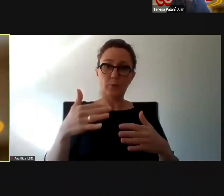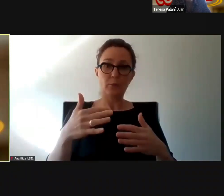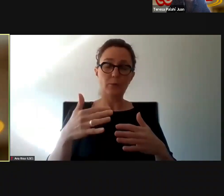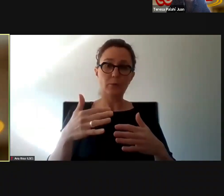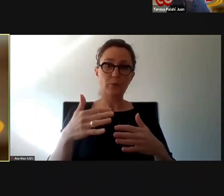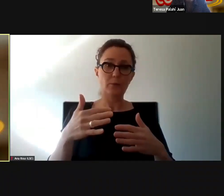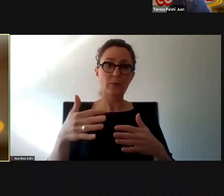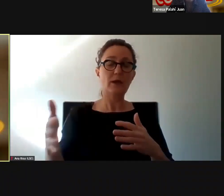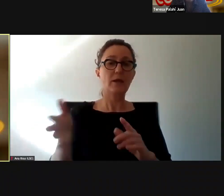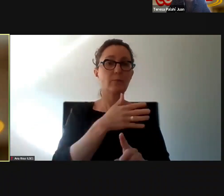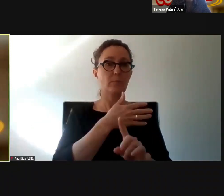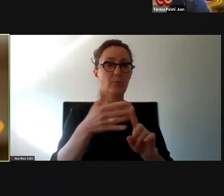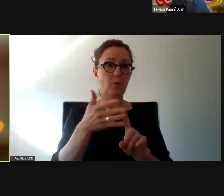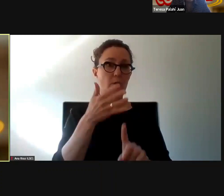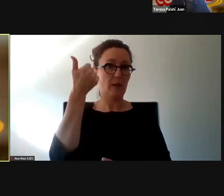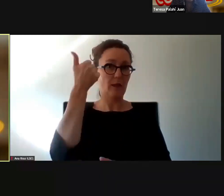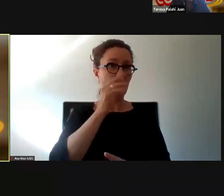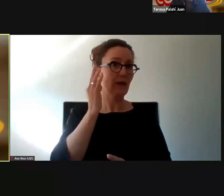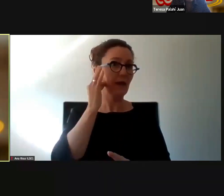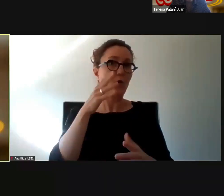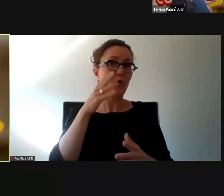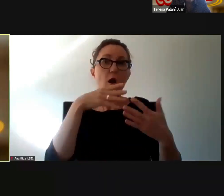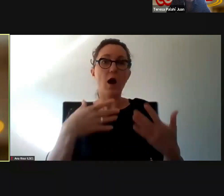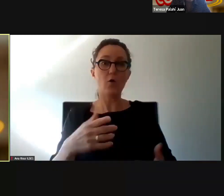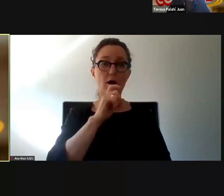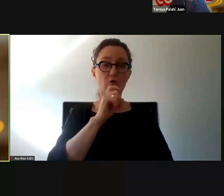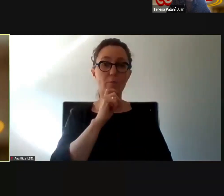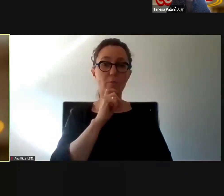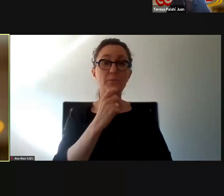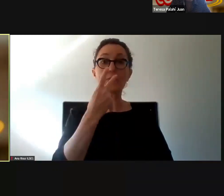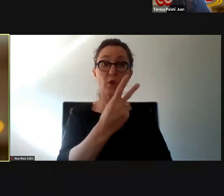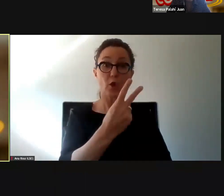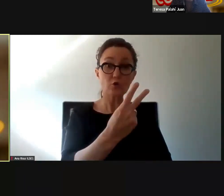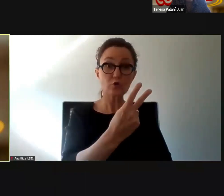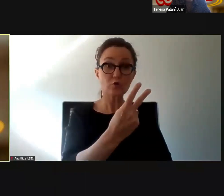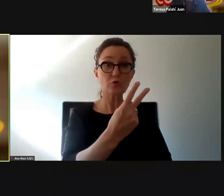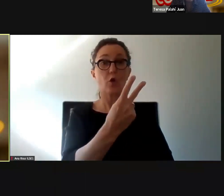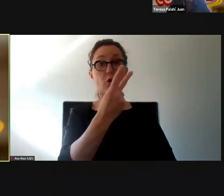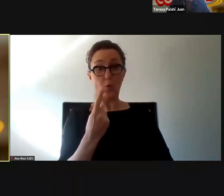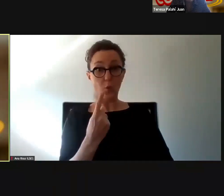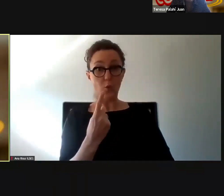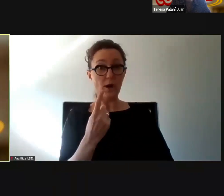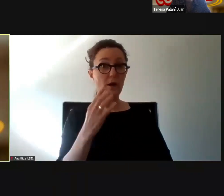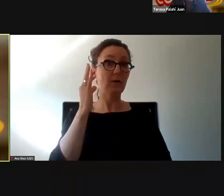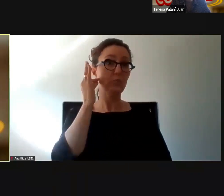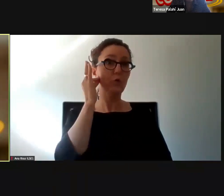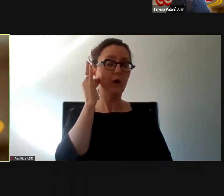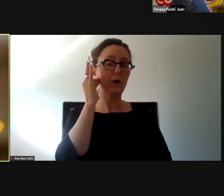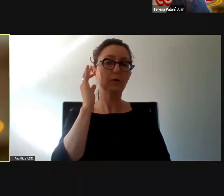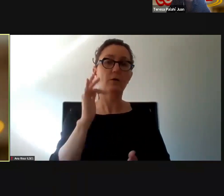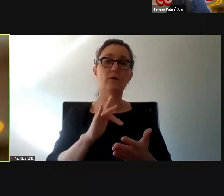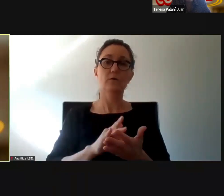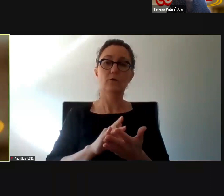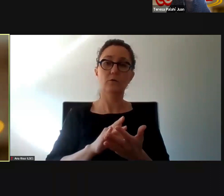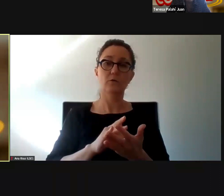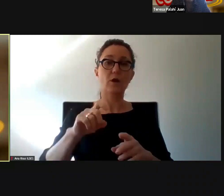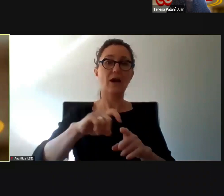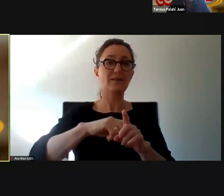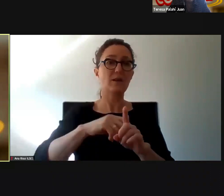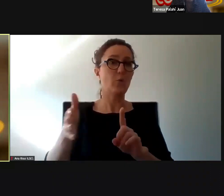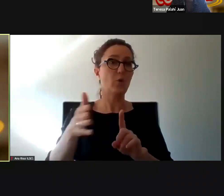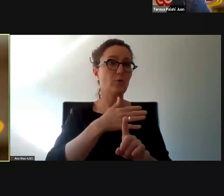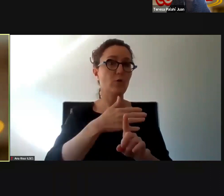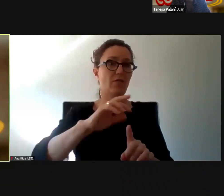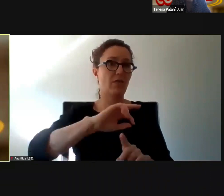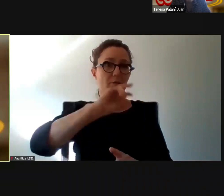de género. Una de cada dos mujeres han sufrido algún tipo de violencia a lo largo